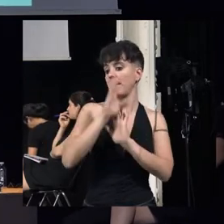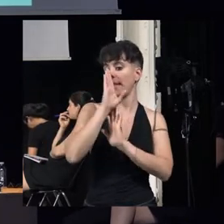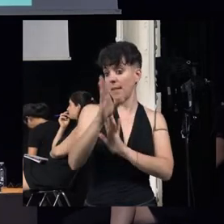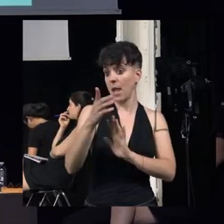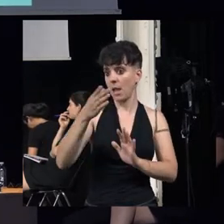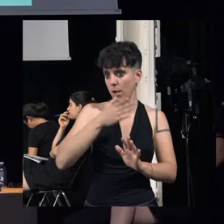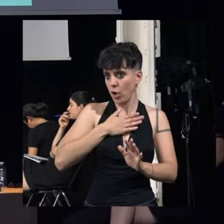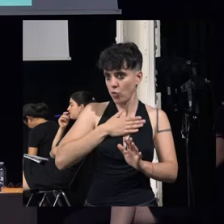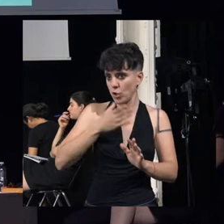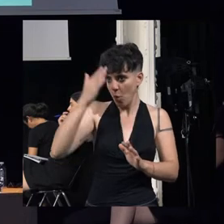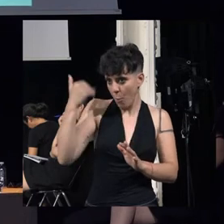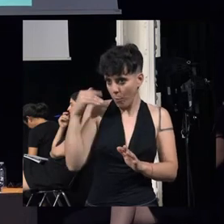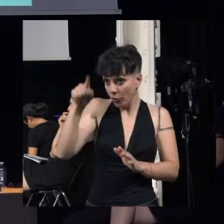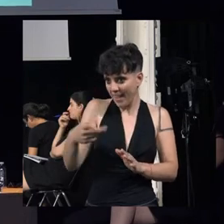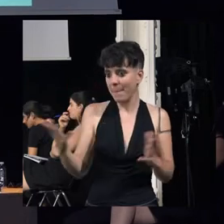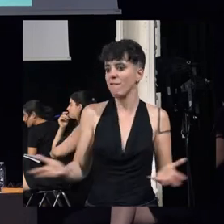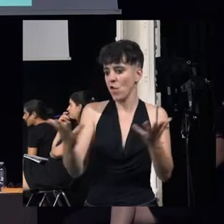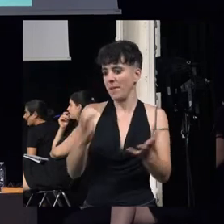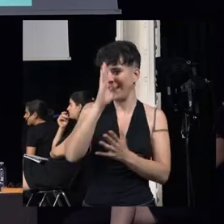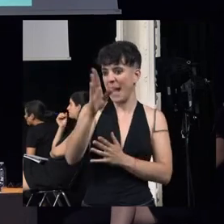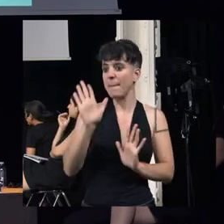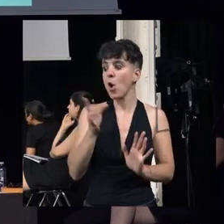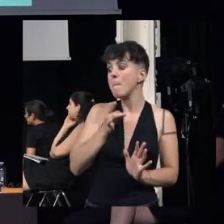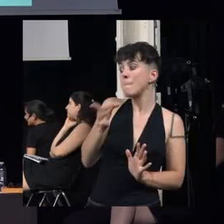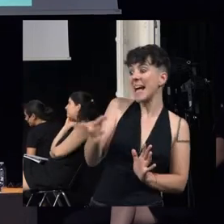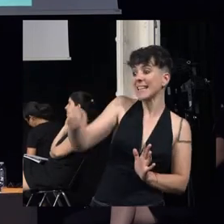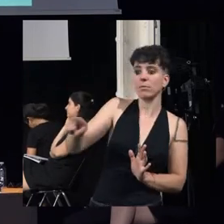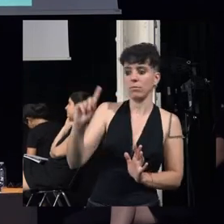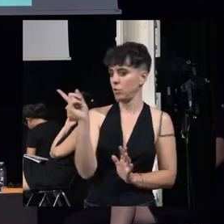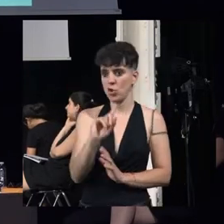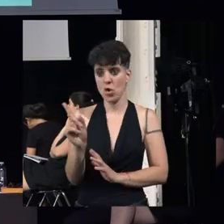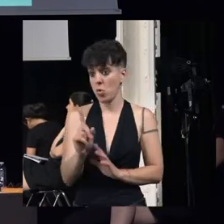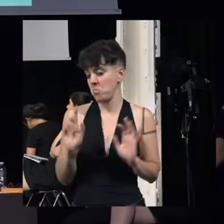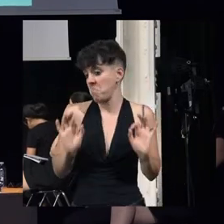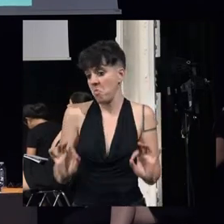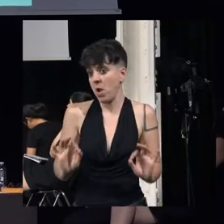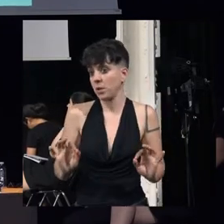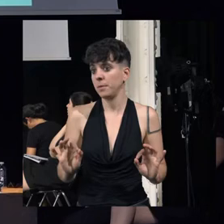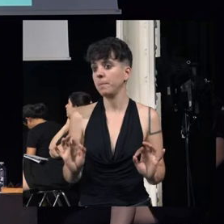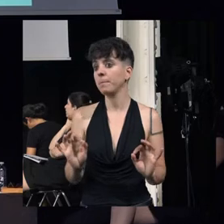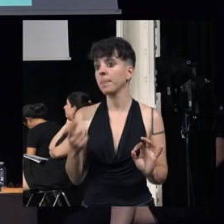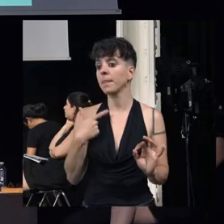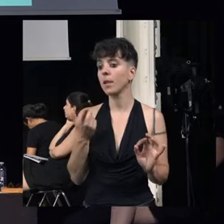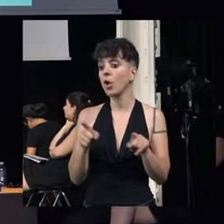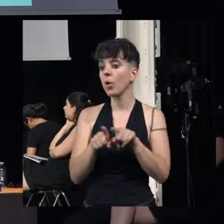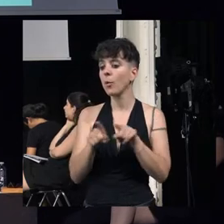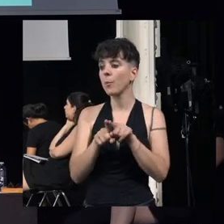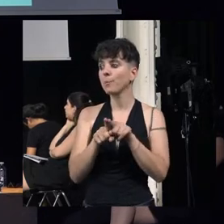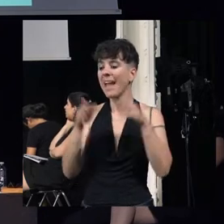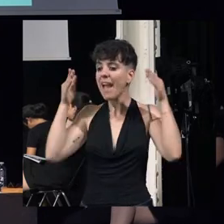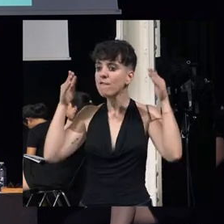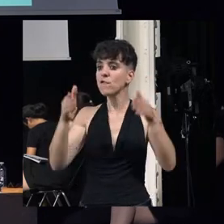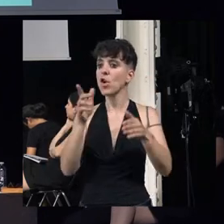la heteronormatividad, pero no en mayor grado, os lo puedo asegurar, no en mayor grado, es así. Con un enfoque terminológico, que por eso queremos